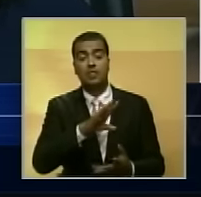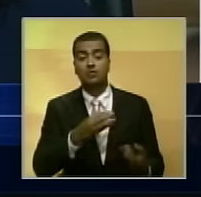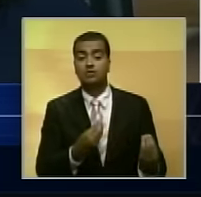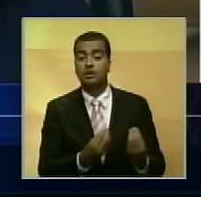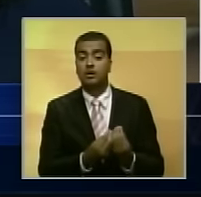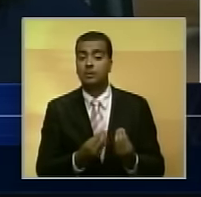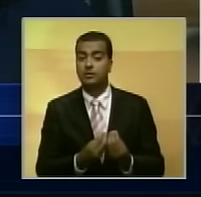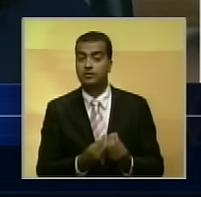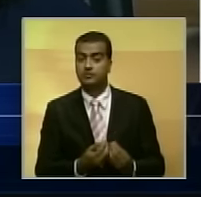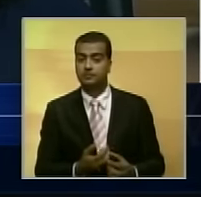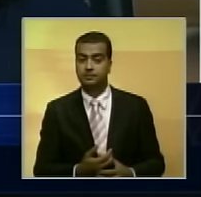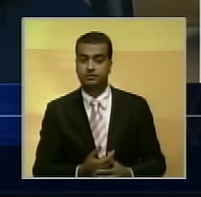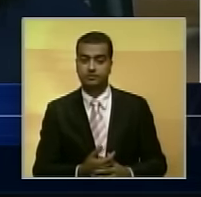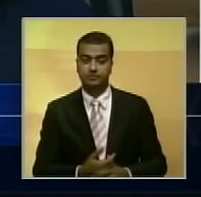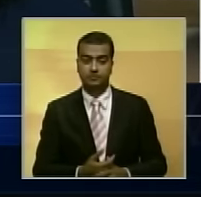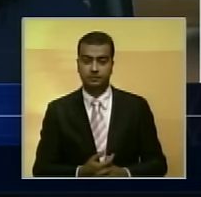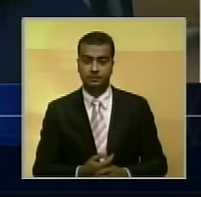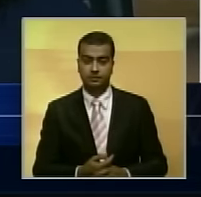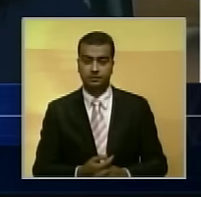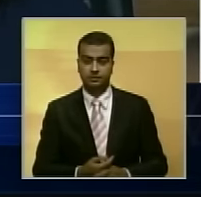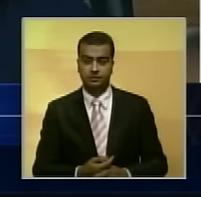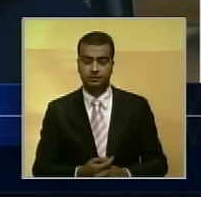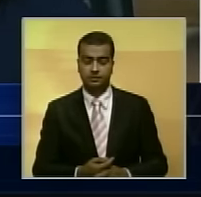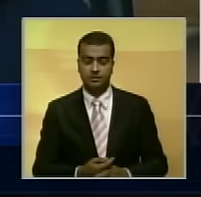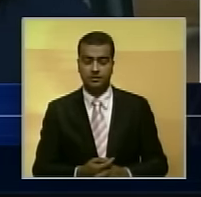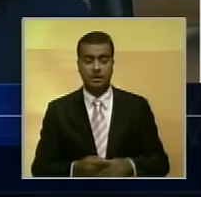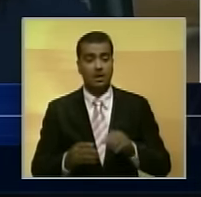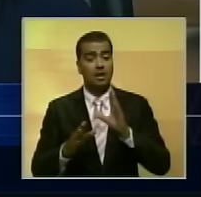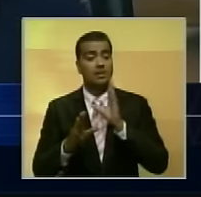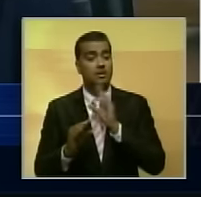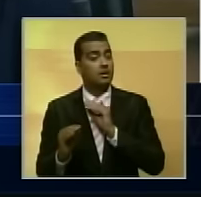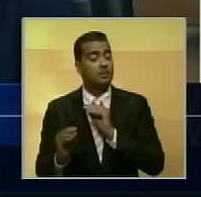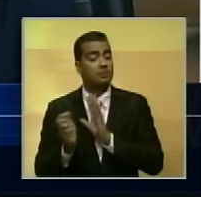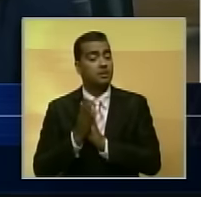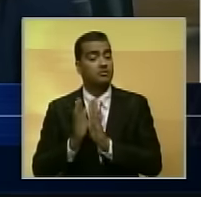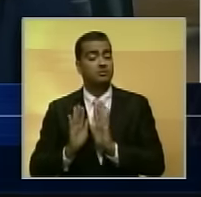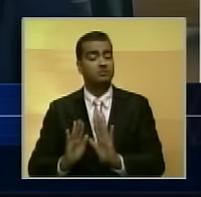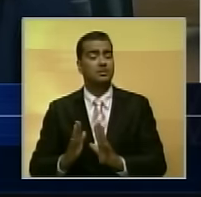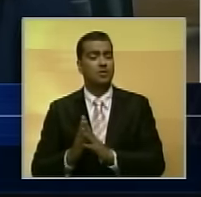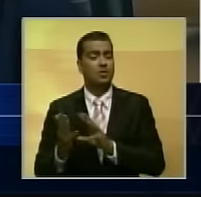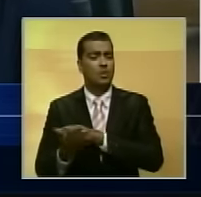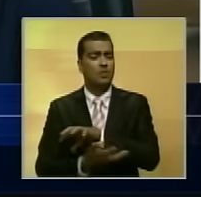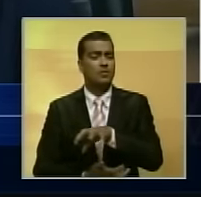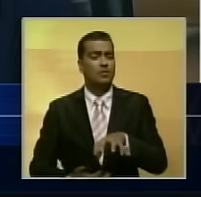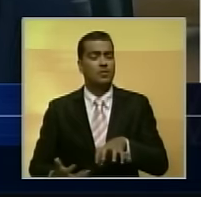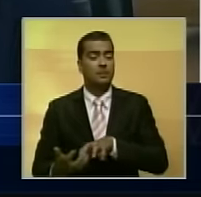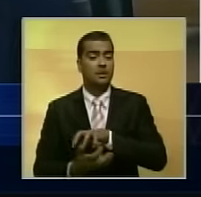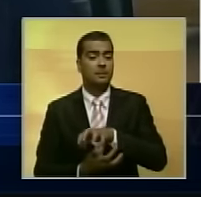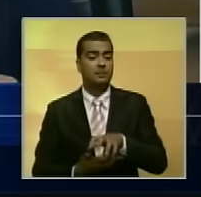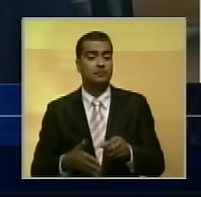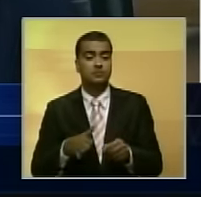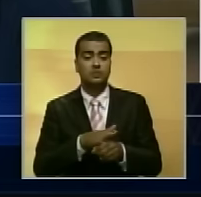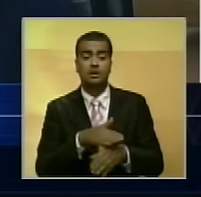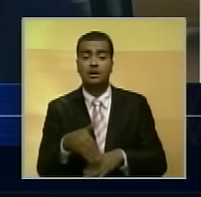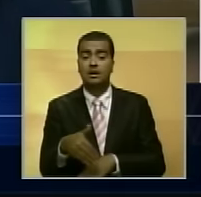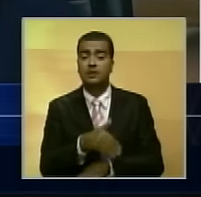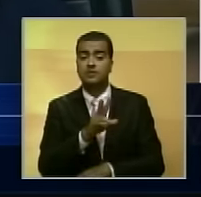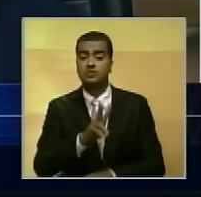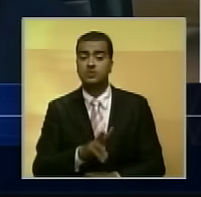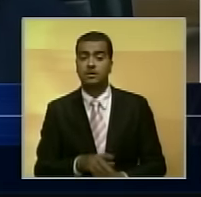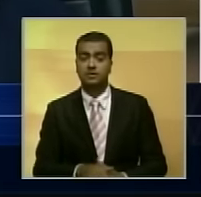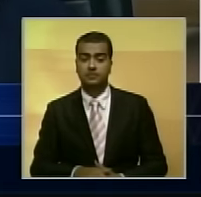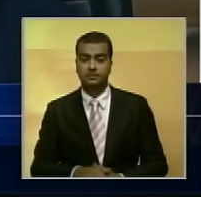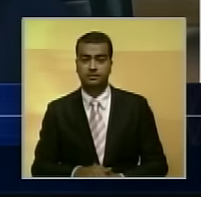acompañó en el diálogo, justamente para frenar las acciones violentas que colmaron las calles de